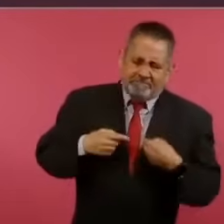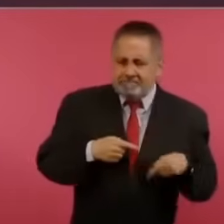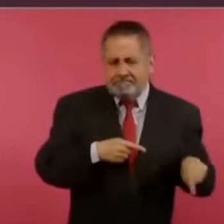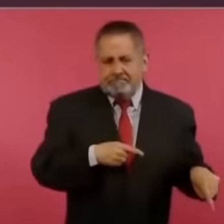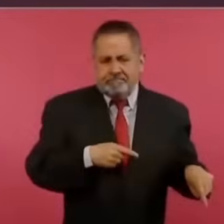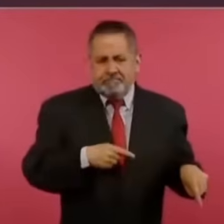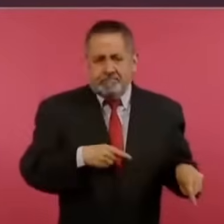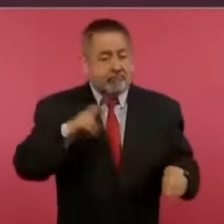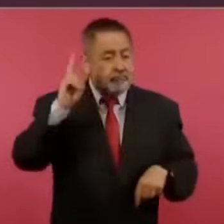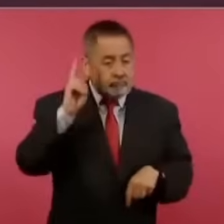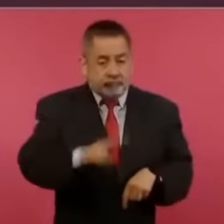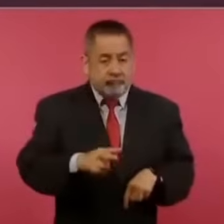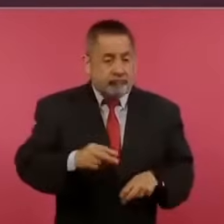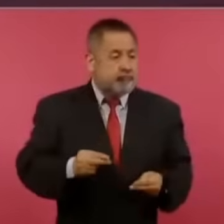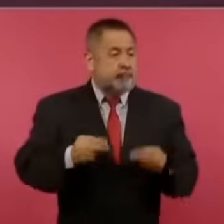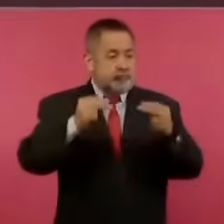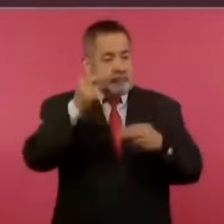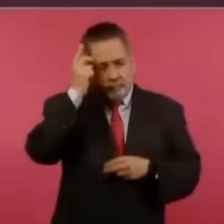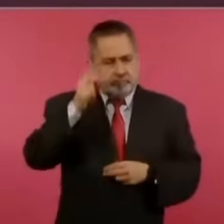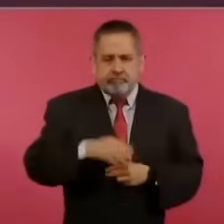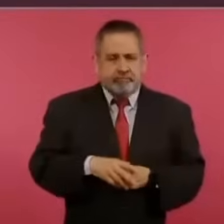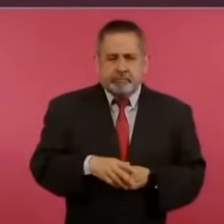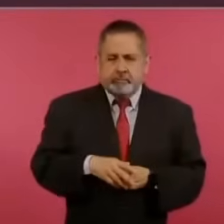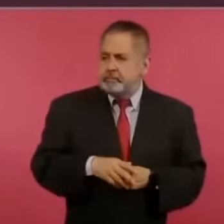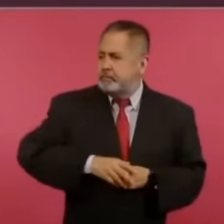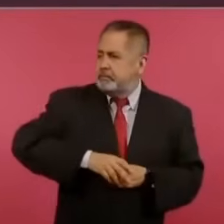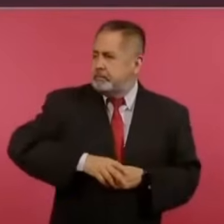eran traficantes de influencia.